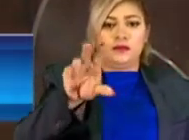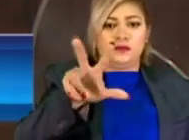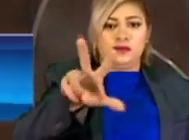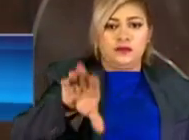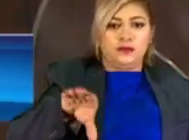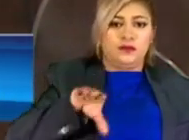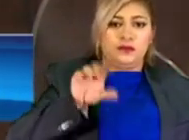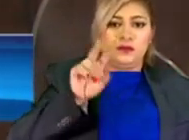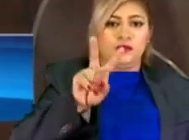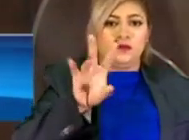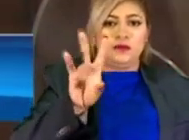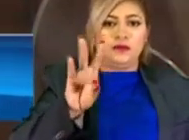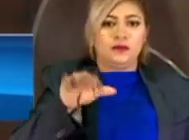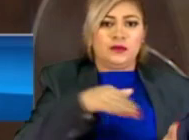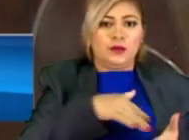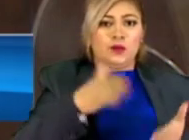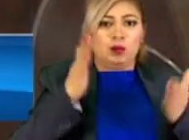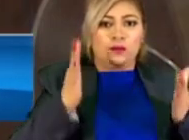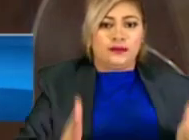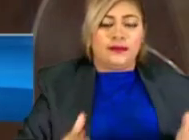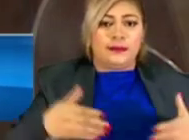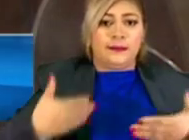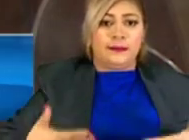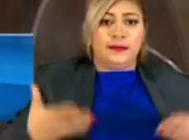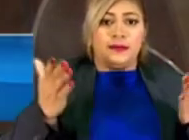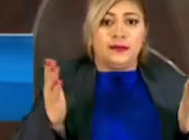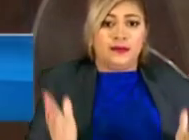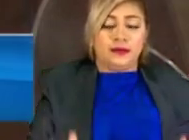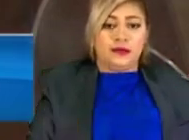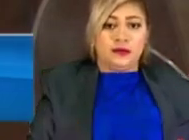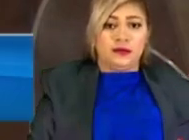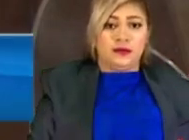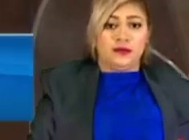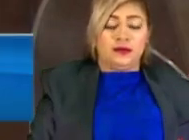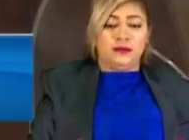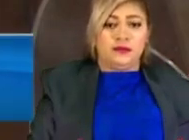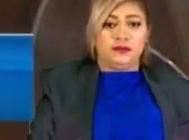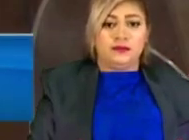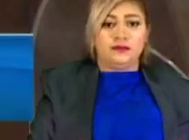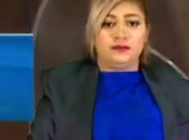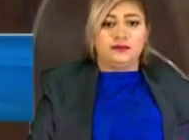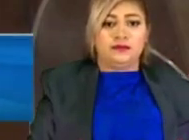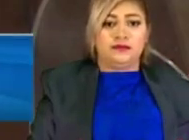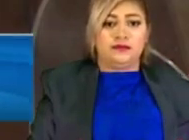1.013.327 estudiantes panameños, desglosado de la siguiente manera: